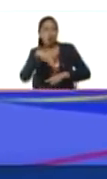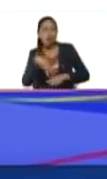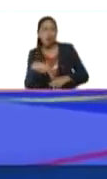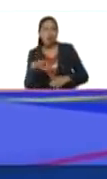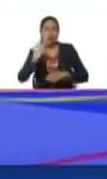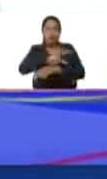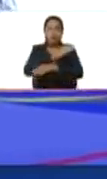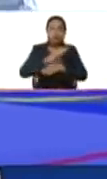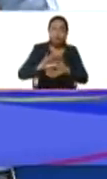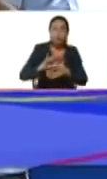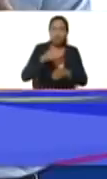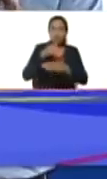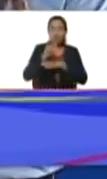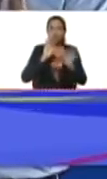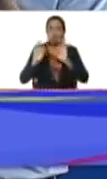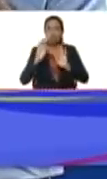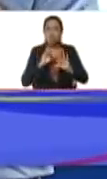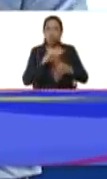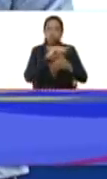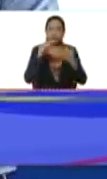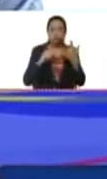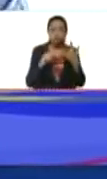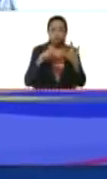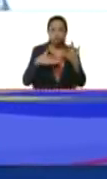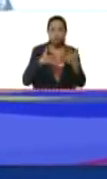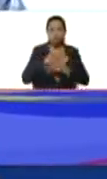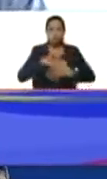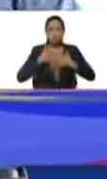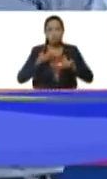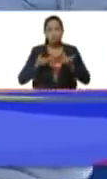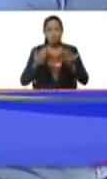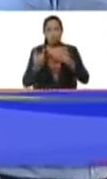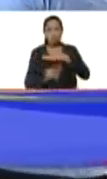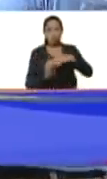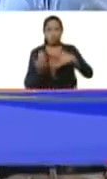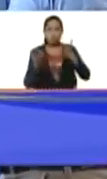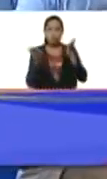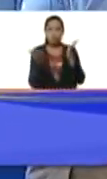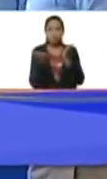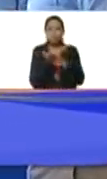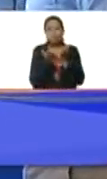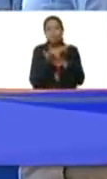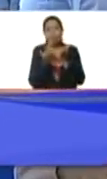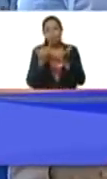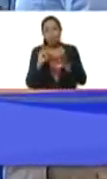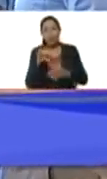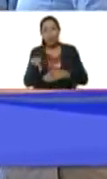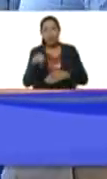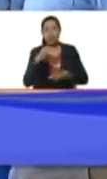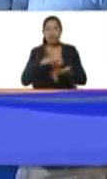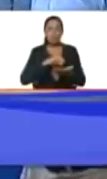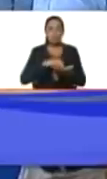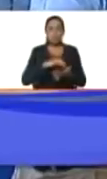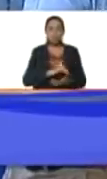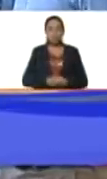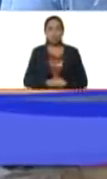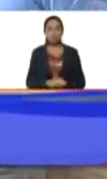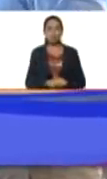teatro. Esas son nuestras 5 prioridades de calidad educativa para todas las instituciones educativas del estado